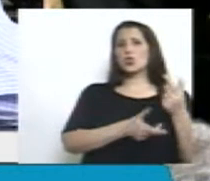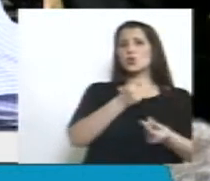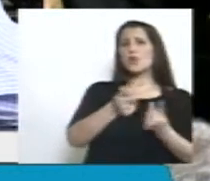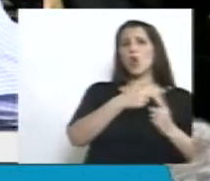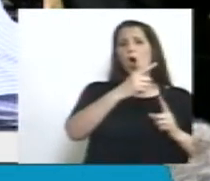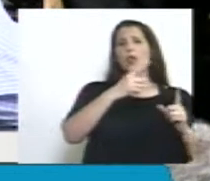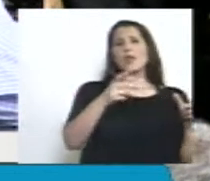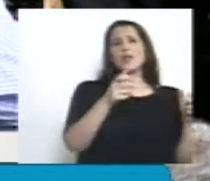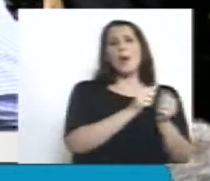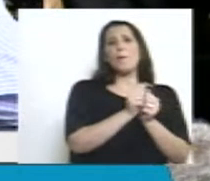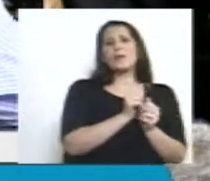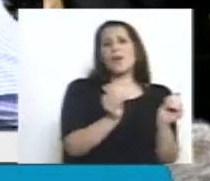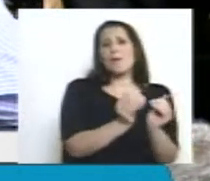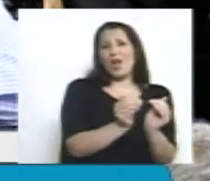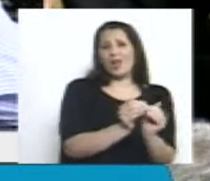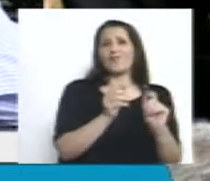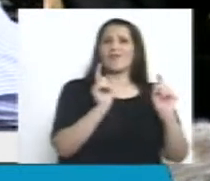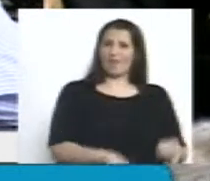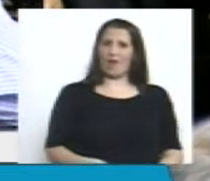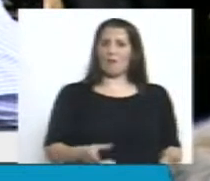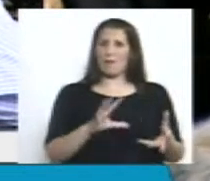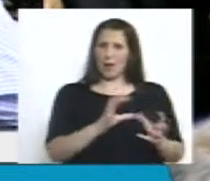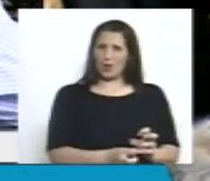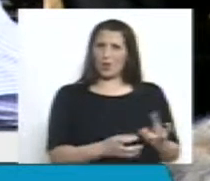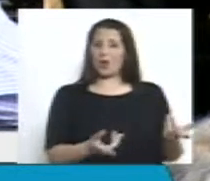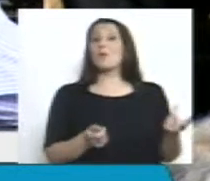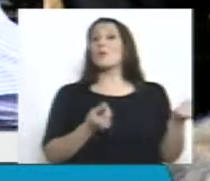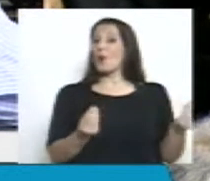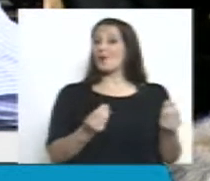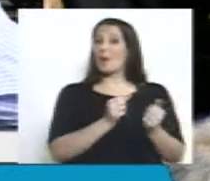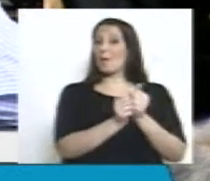pymes. A las pymes, que está implícito nuevamente,